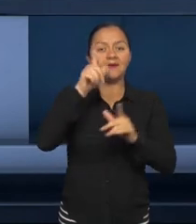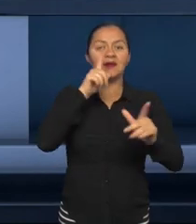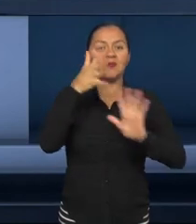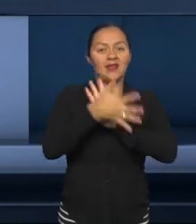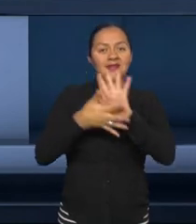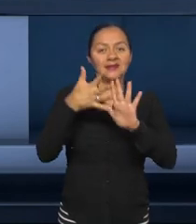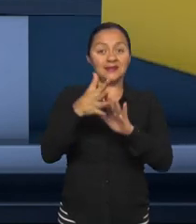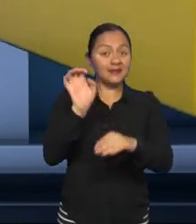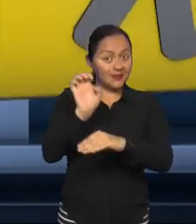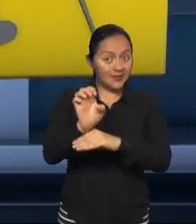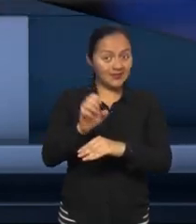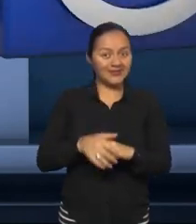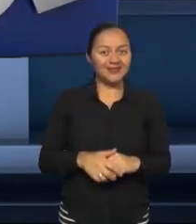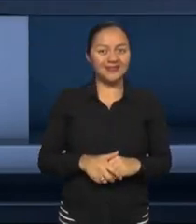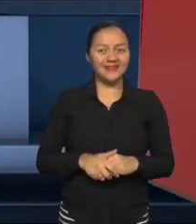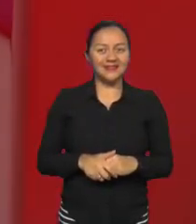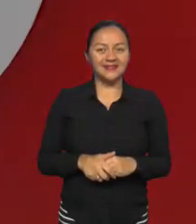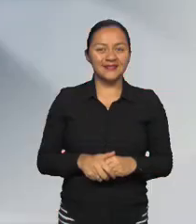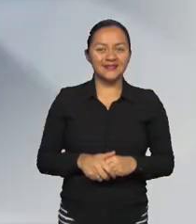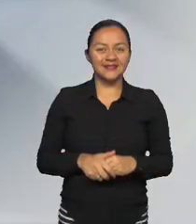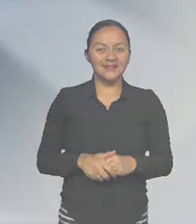de señas ecuatoriana.